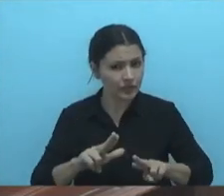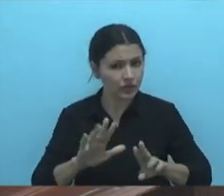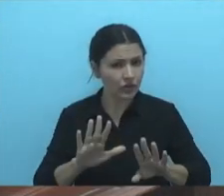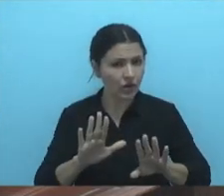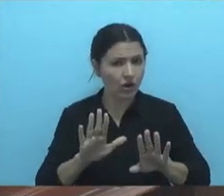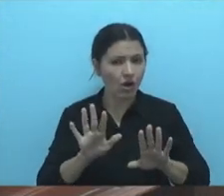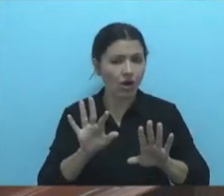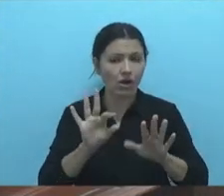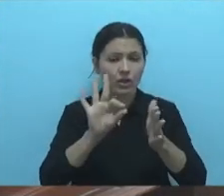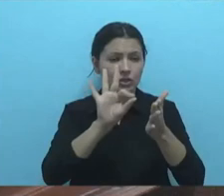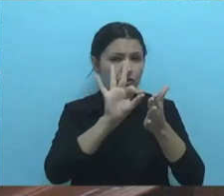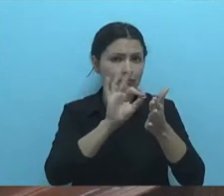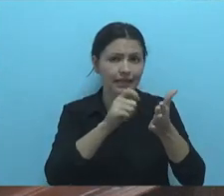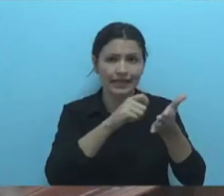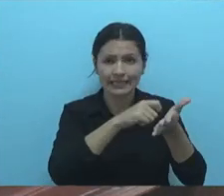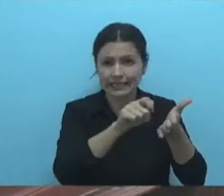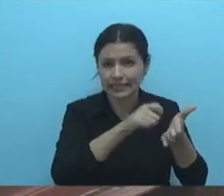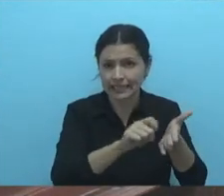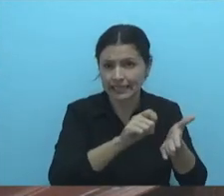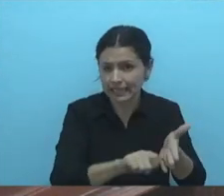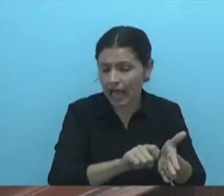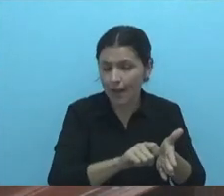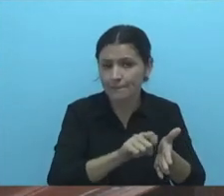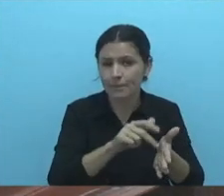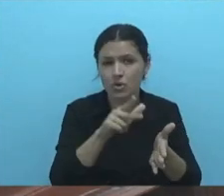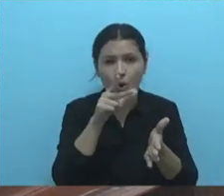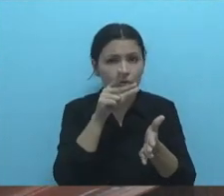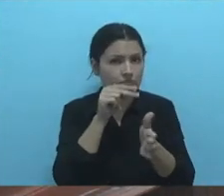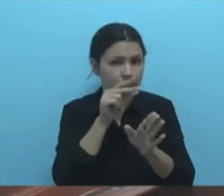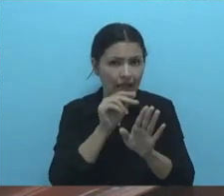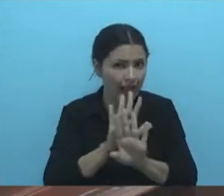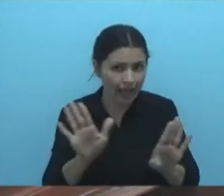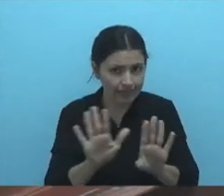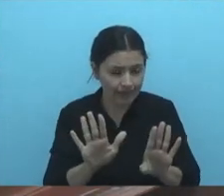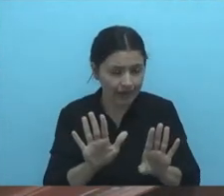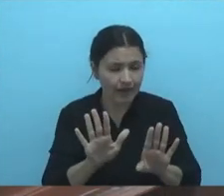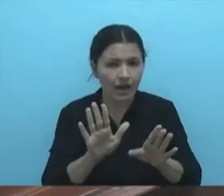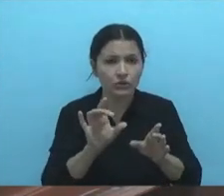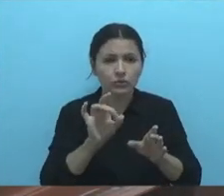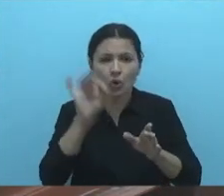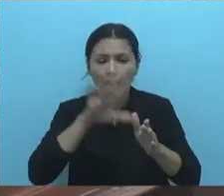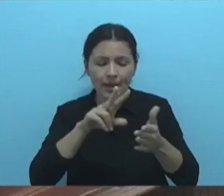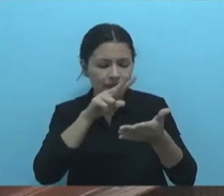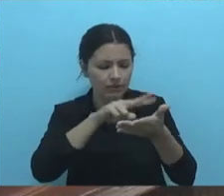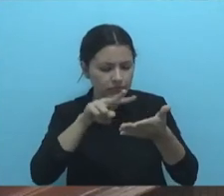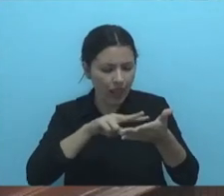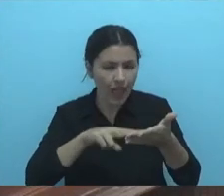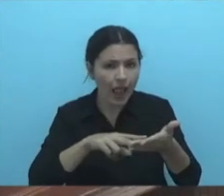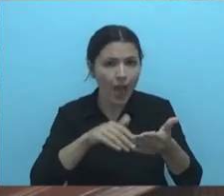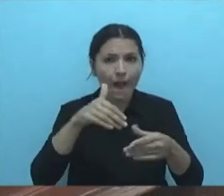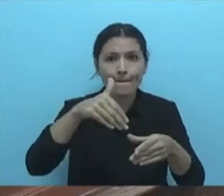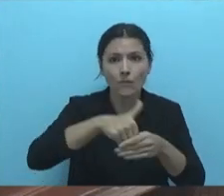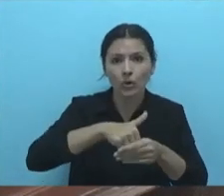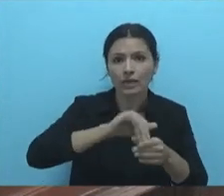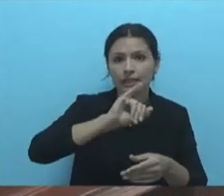tocar Ni una coma de lo que ya viene es aceptar o rechazar con lo cual digo está muy bien que tengamos el conocimiento necesario pero